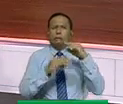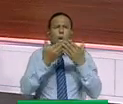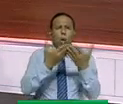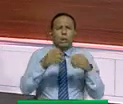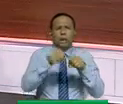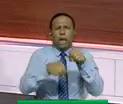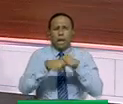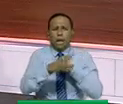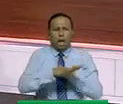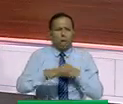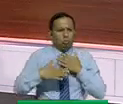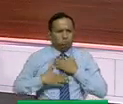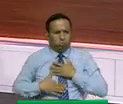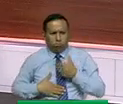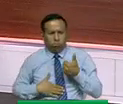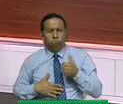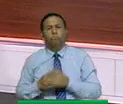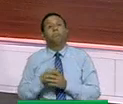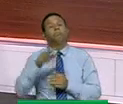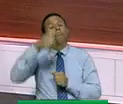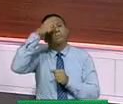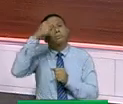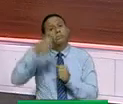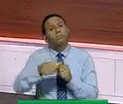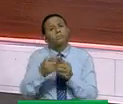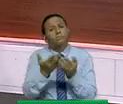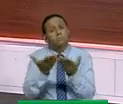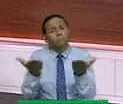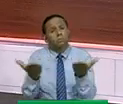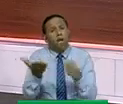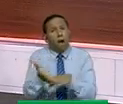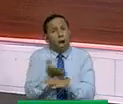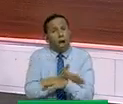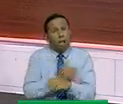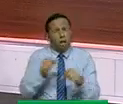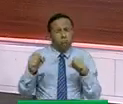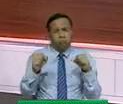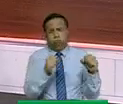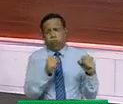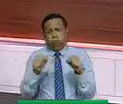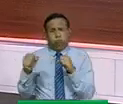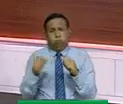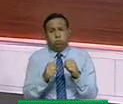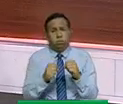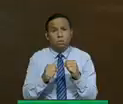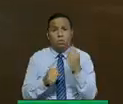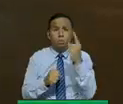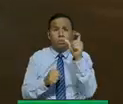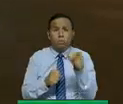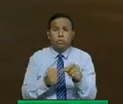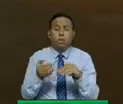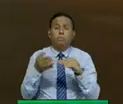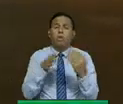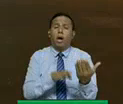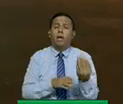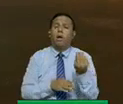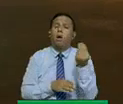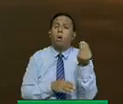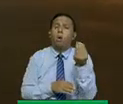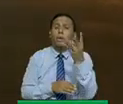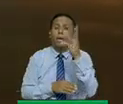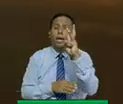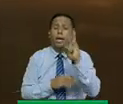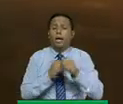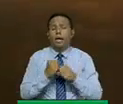Y recordemos, amables televidentes, que este fuerte sismo dejó una persona fallecida, un joven de 16 años,